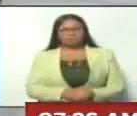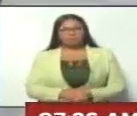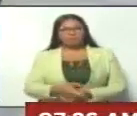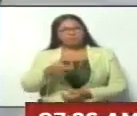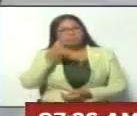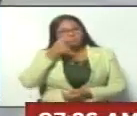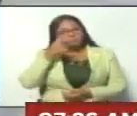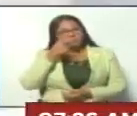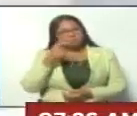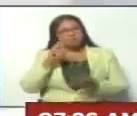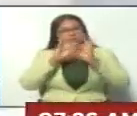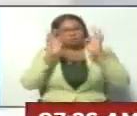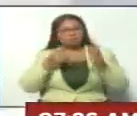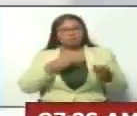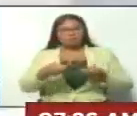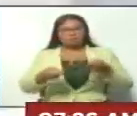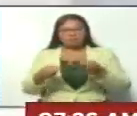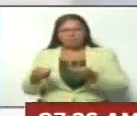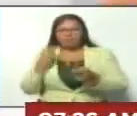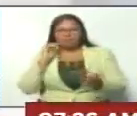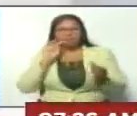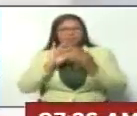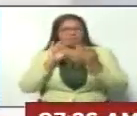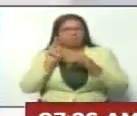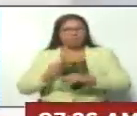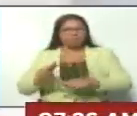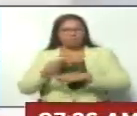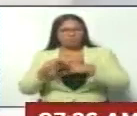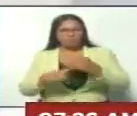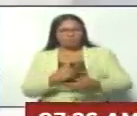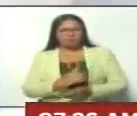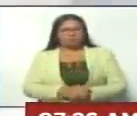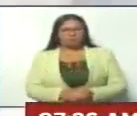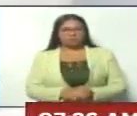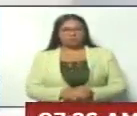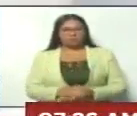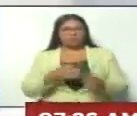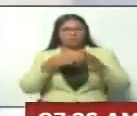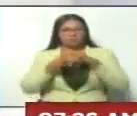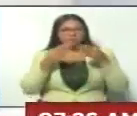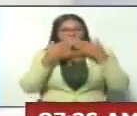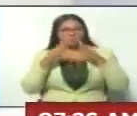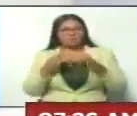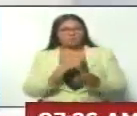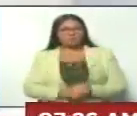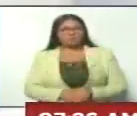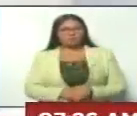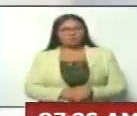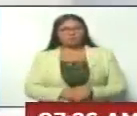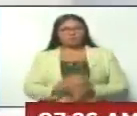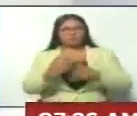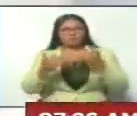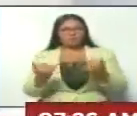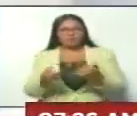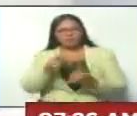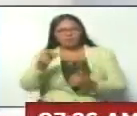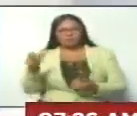de su manejo, de su puesta en uso, de que tengas acceso al público, de que la gente